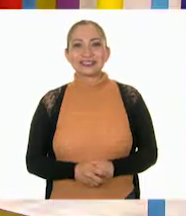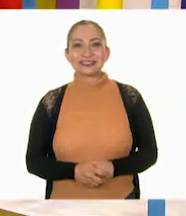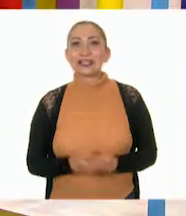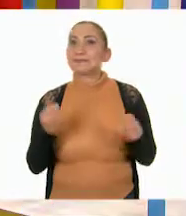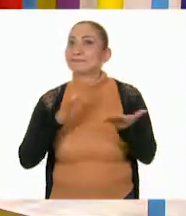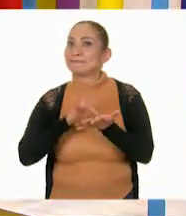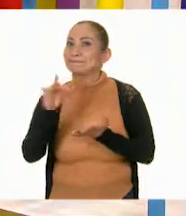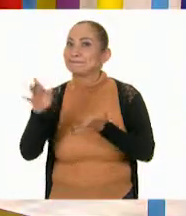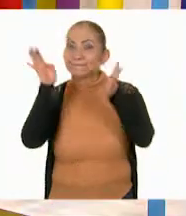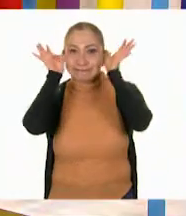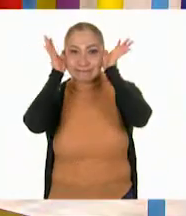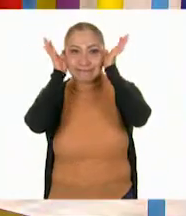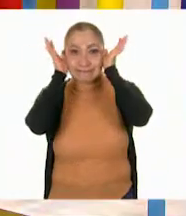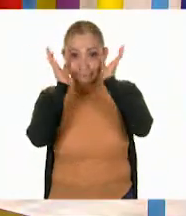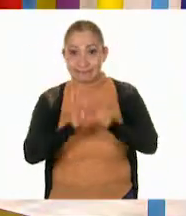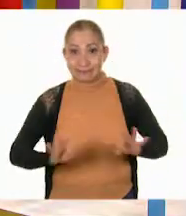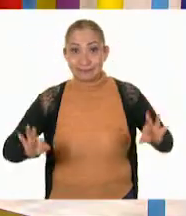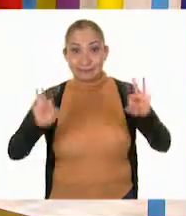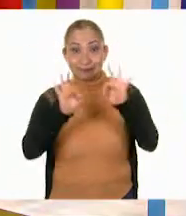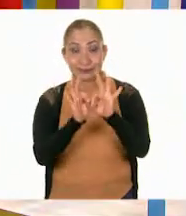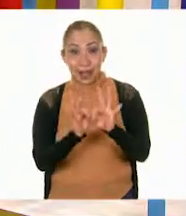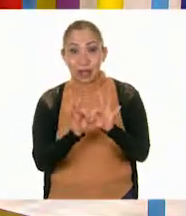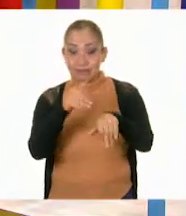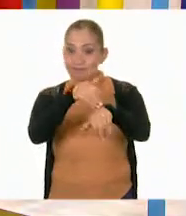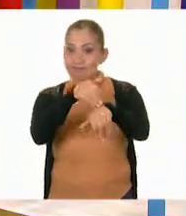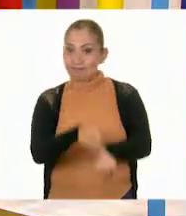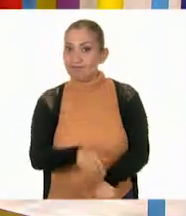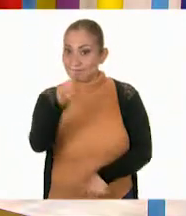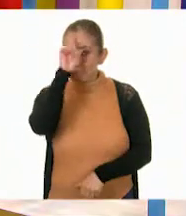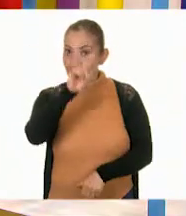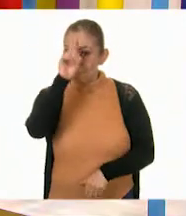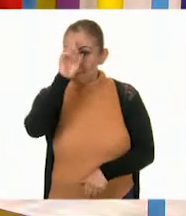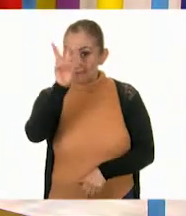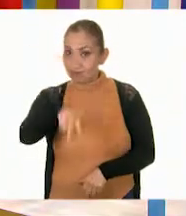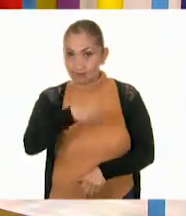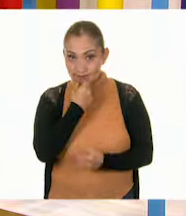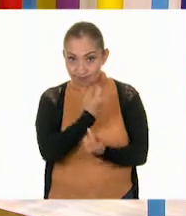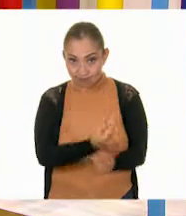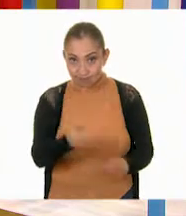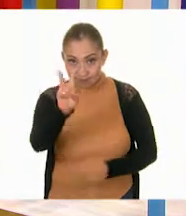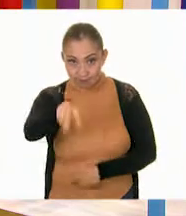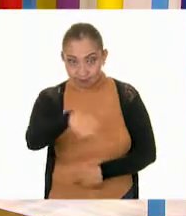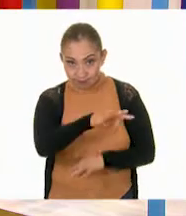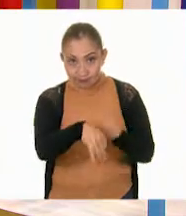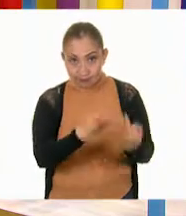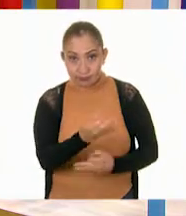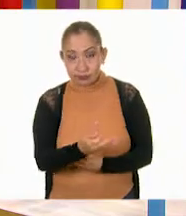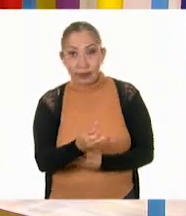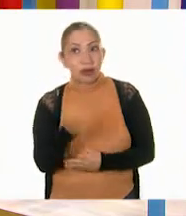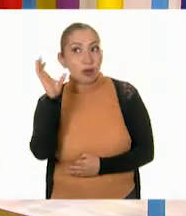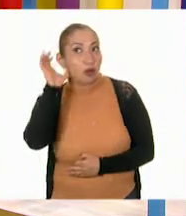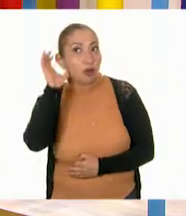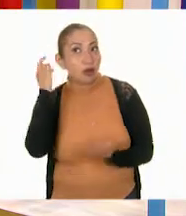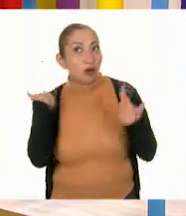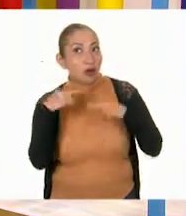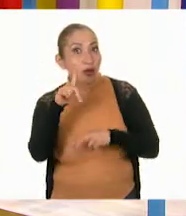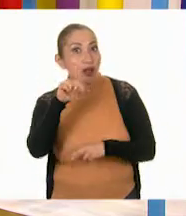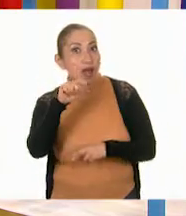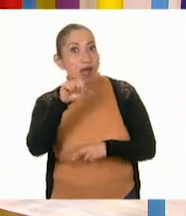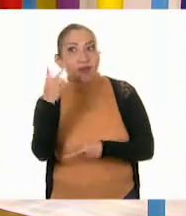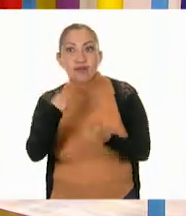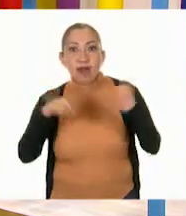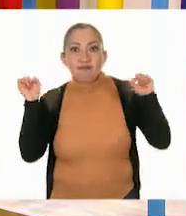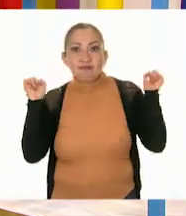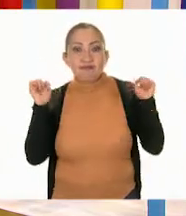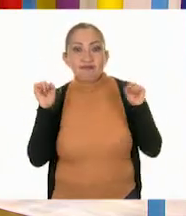Muchas gracias, Ajo Listo. Qué importante es seguir estas recomendaciones, ¿verdad, niñas y niños? Oigan, escucho que el profe Lalo ya viene por